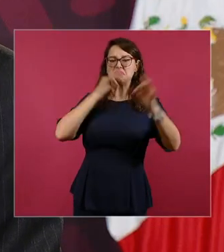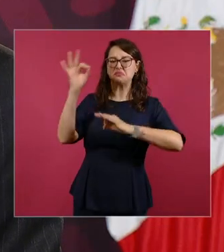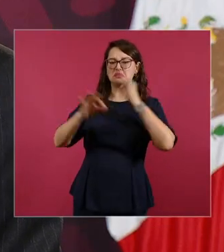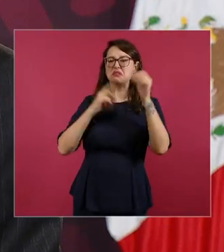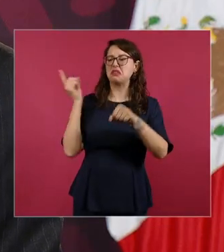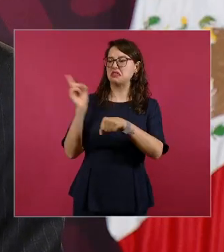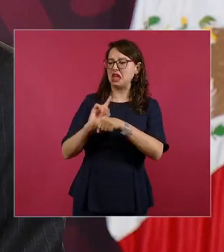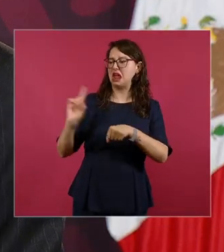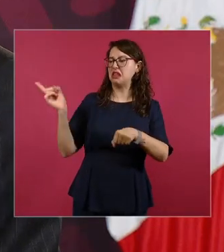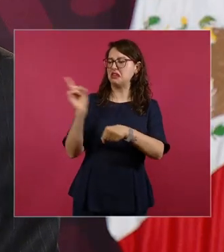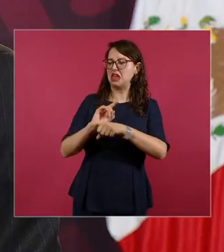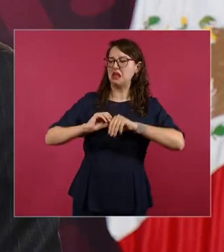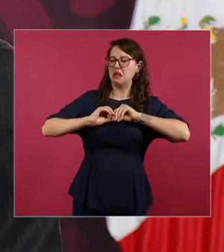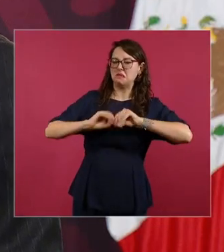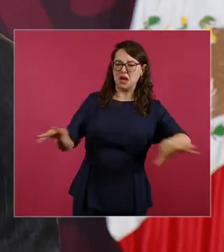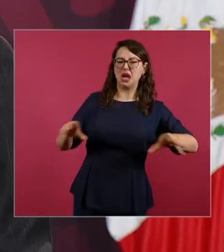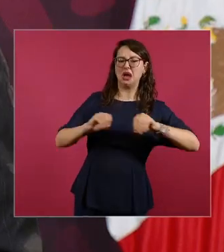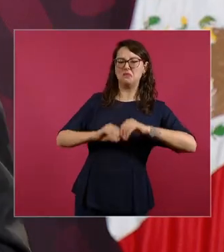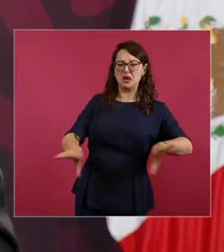voy a